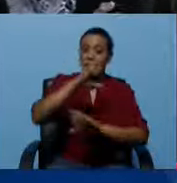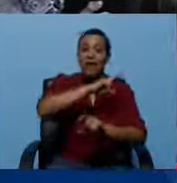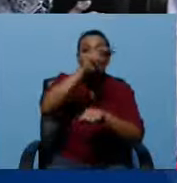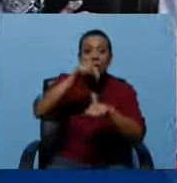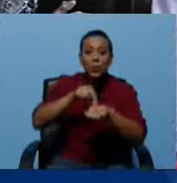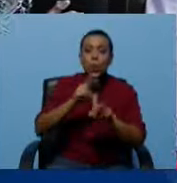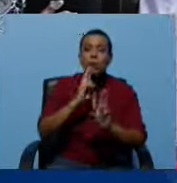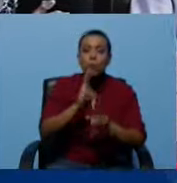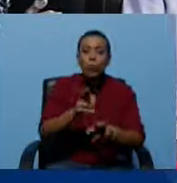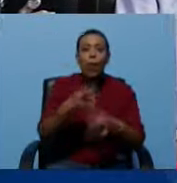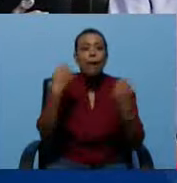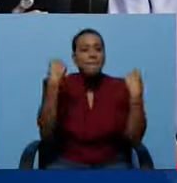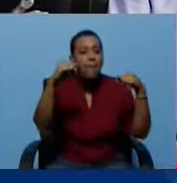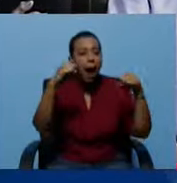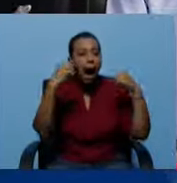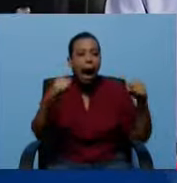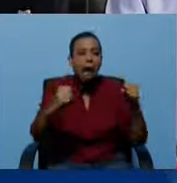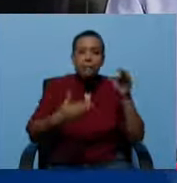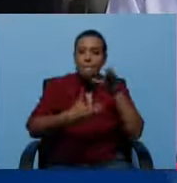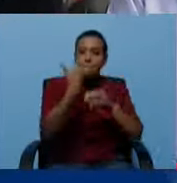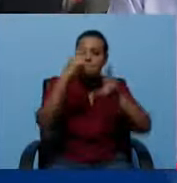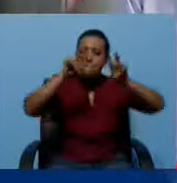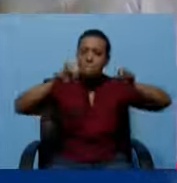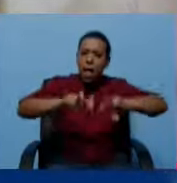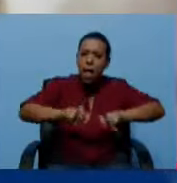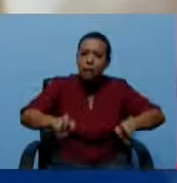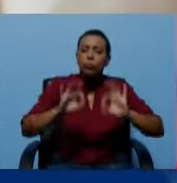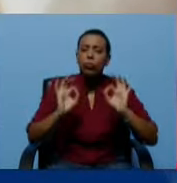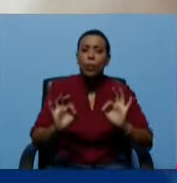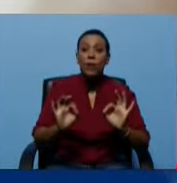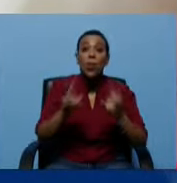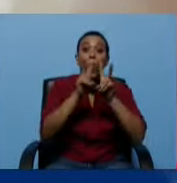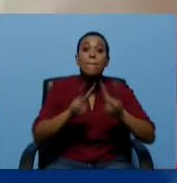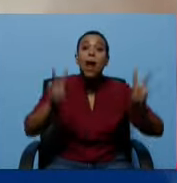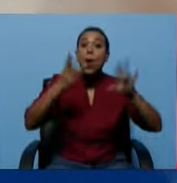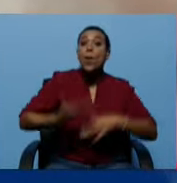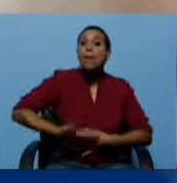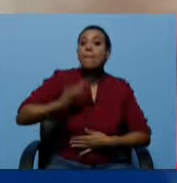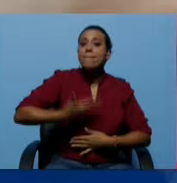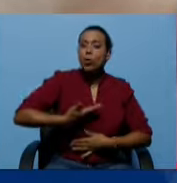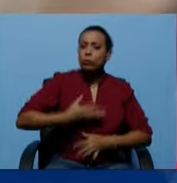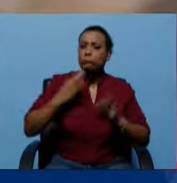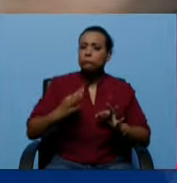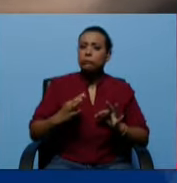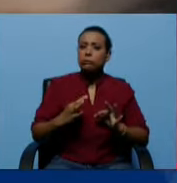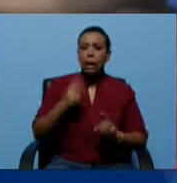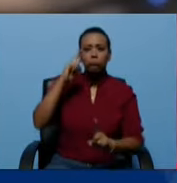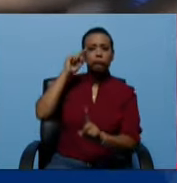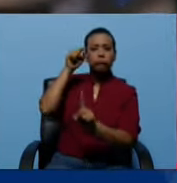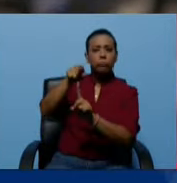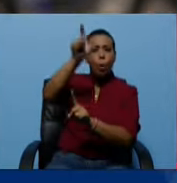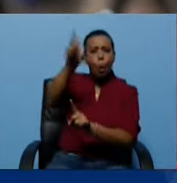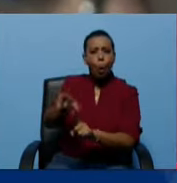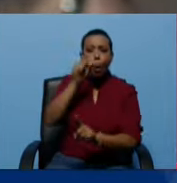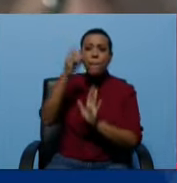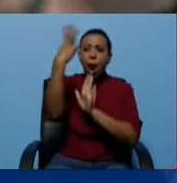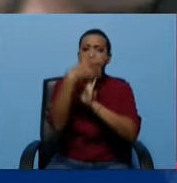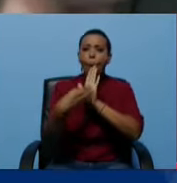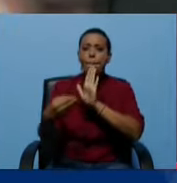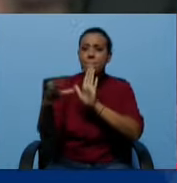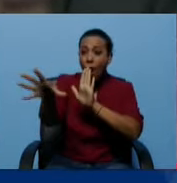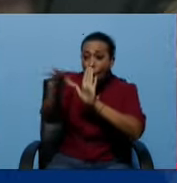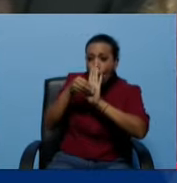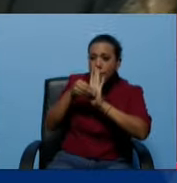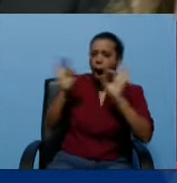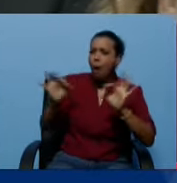que responde a unas prácticas, a unas metódicas, a unos valores. Tener como referente al doctor Humberto Fernández Morán es pensarnos